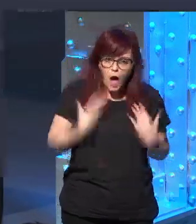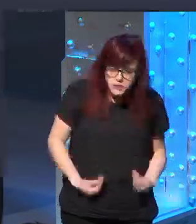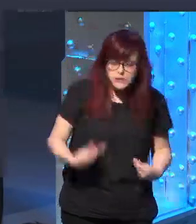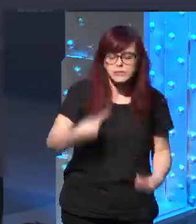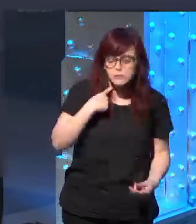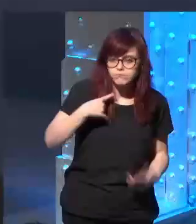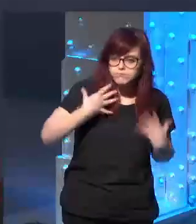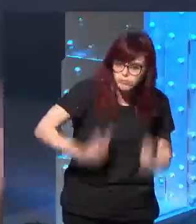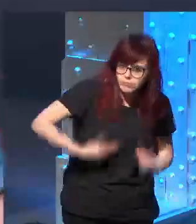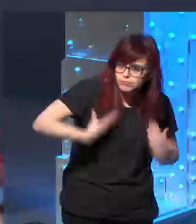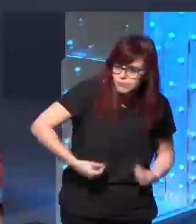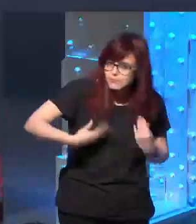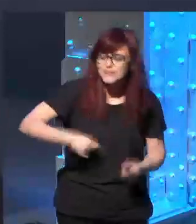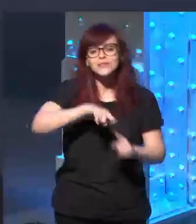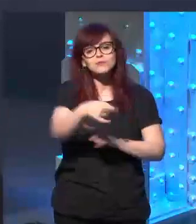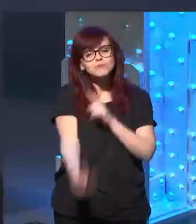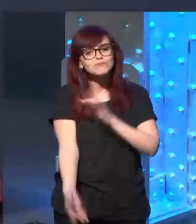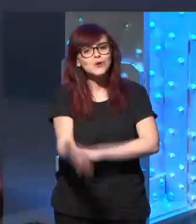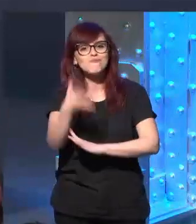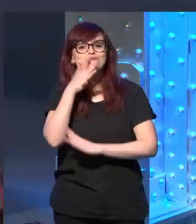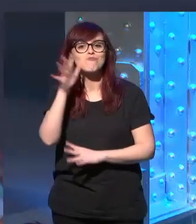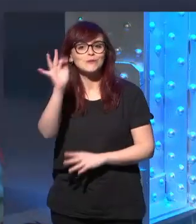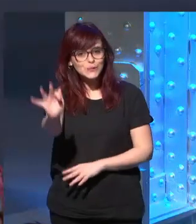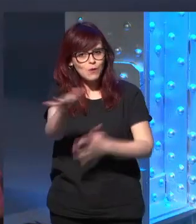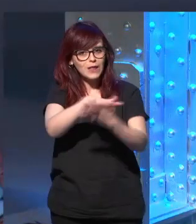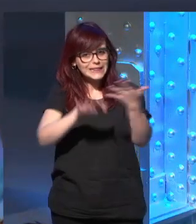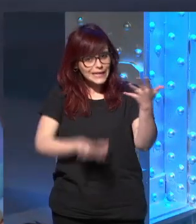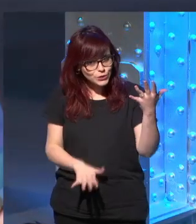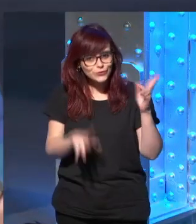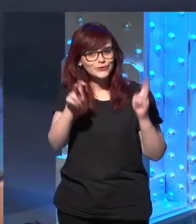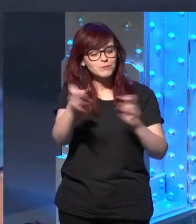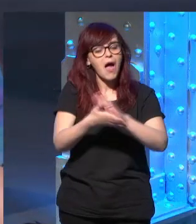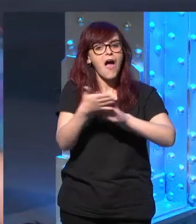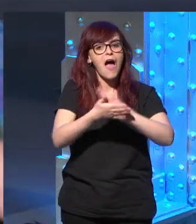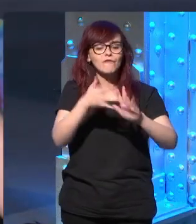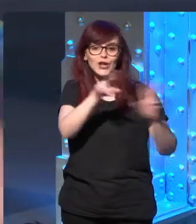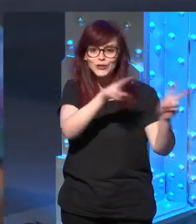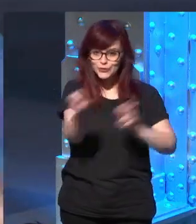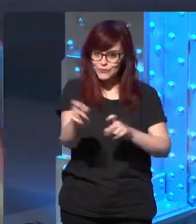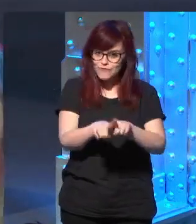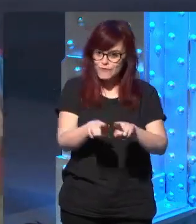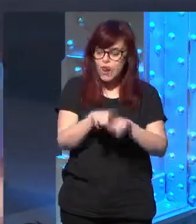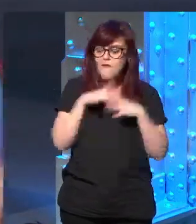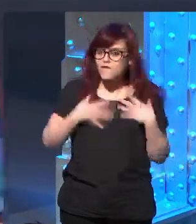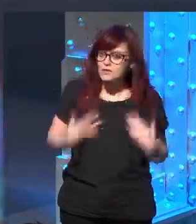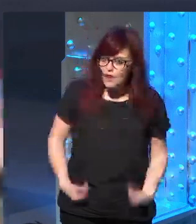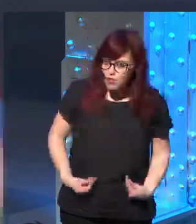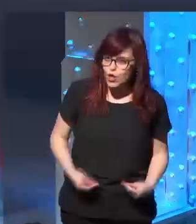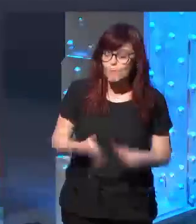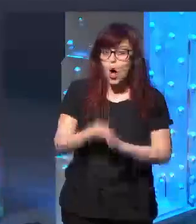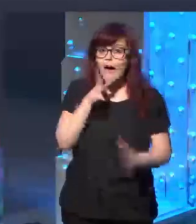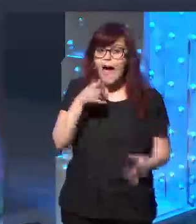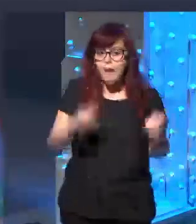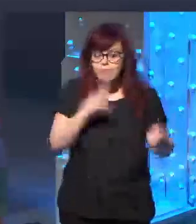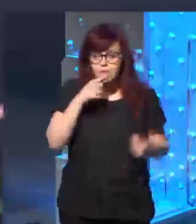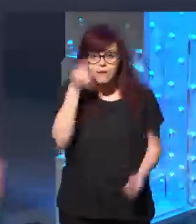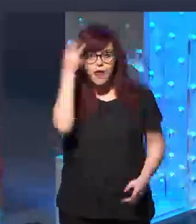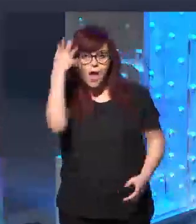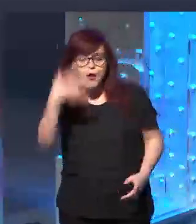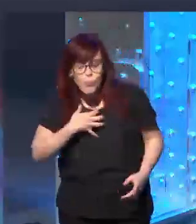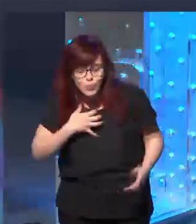han salido como bastantes cosas, bastantes textos hablando de la frustración a la hora de no poder crear o